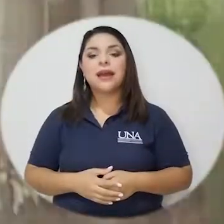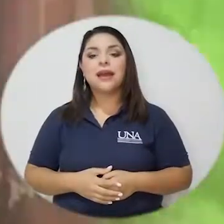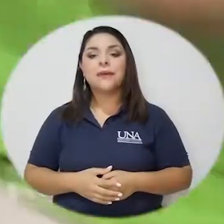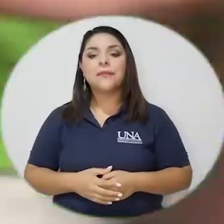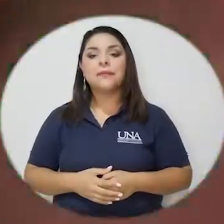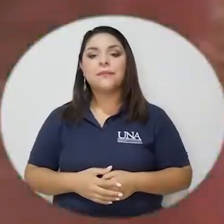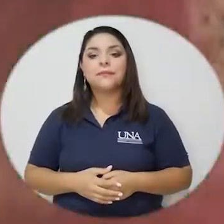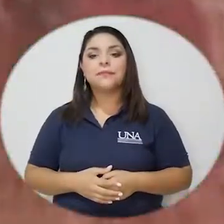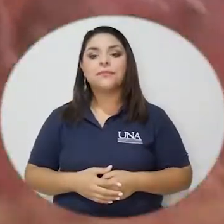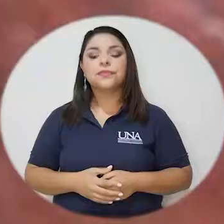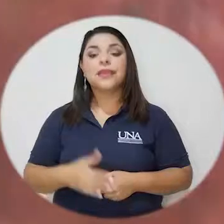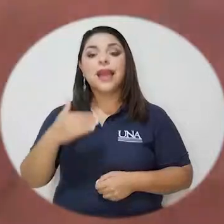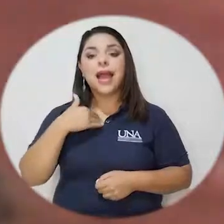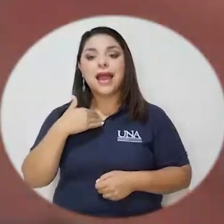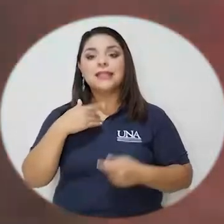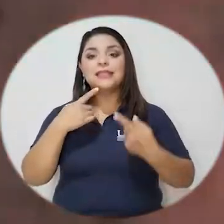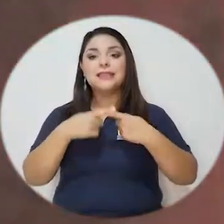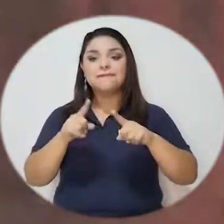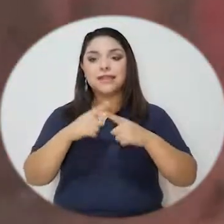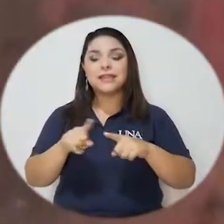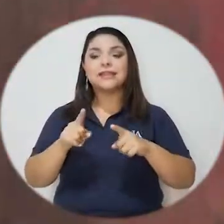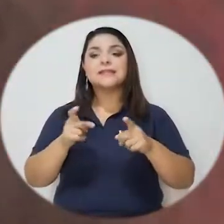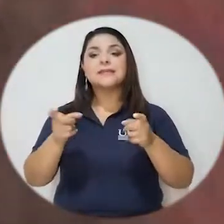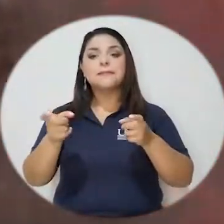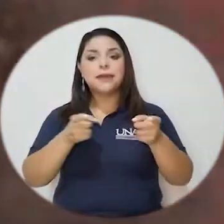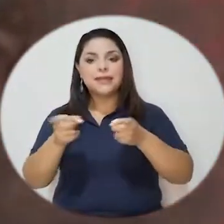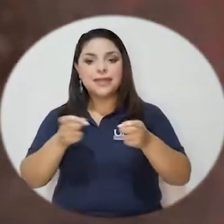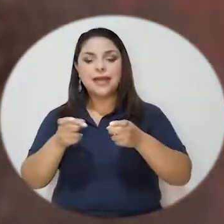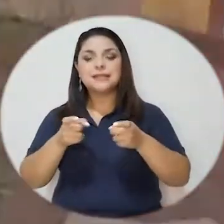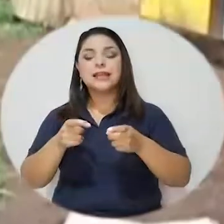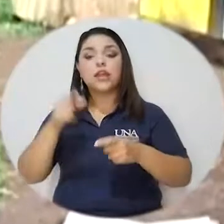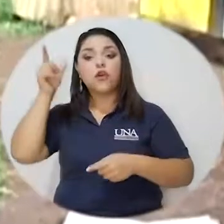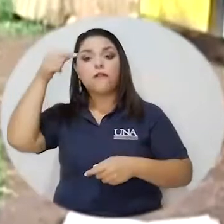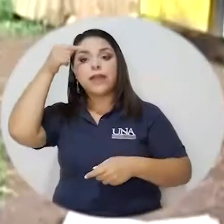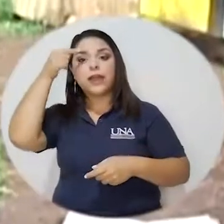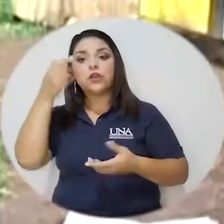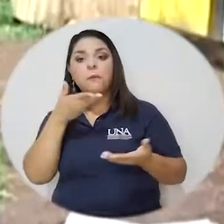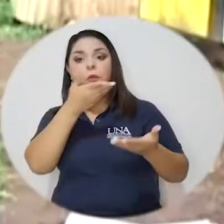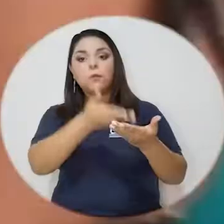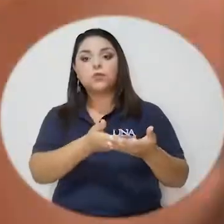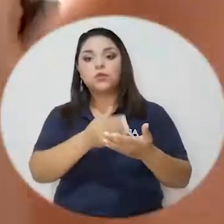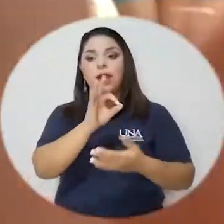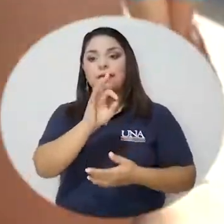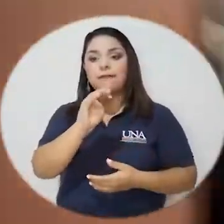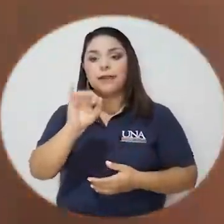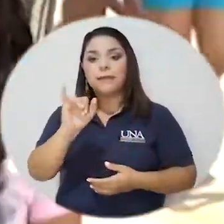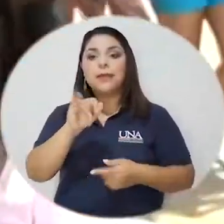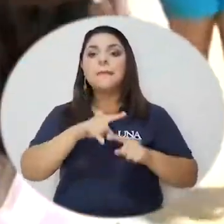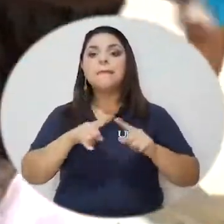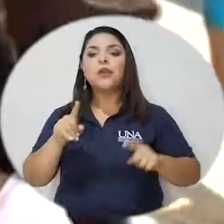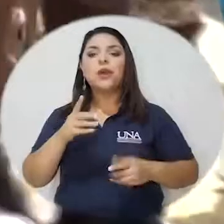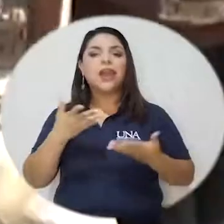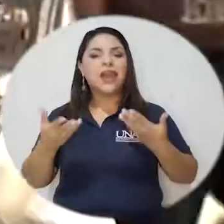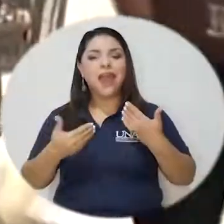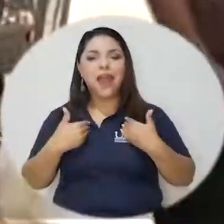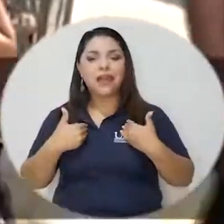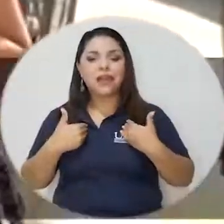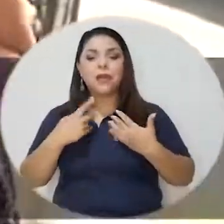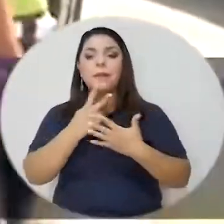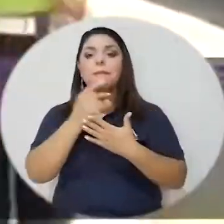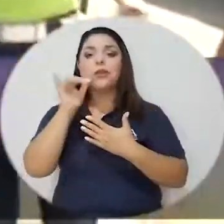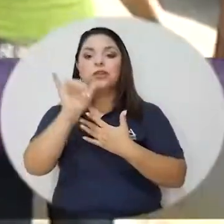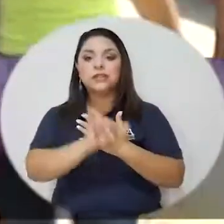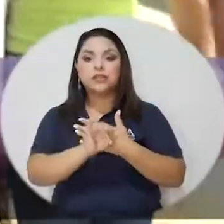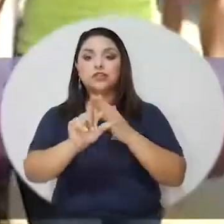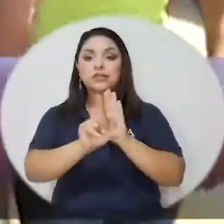paquete de medidas que el gobierno le propuso al Fondo Monetario pero lo que hay aquí son proyectos de ley y